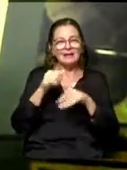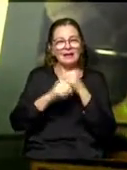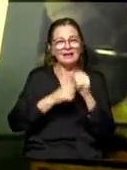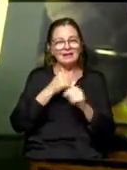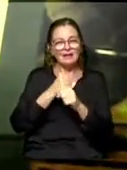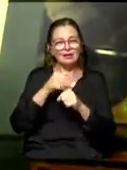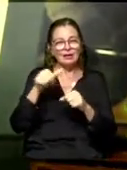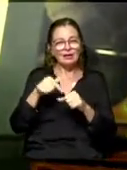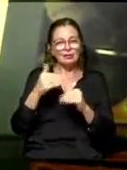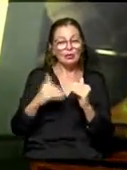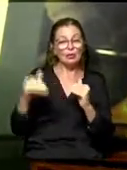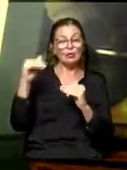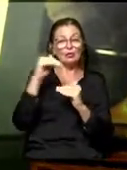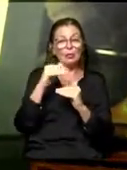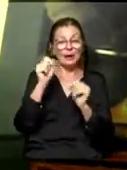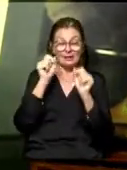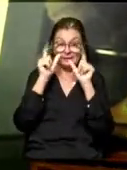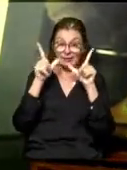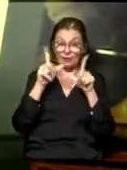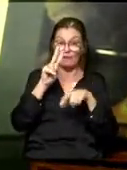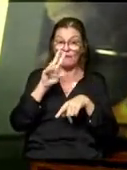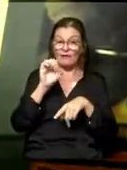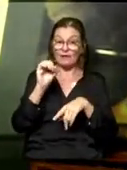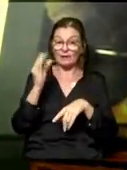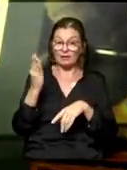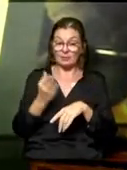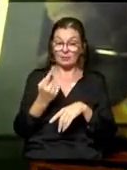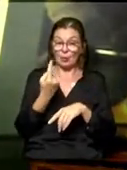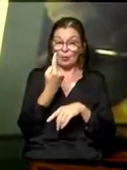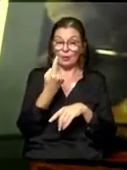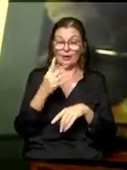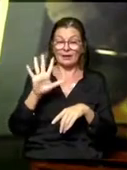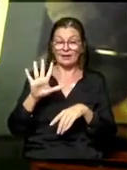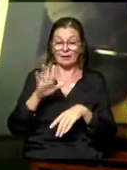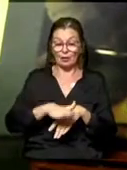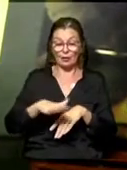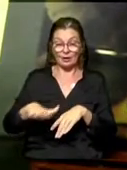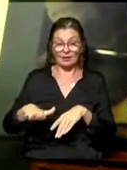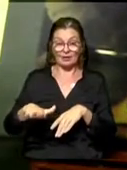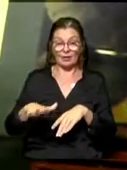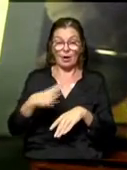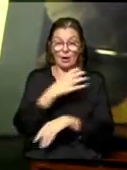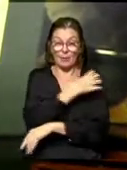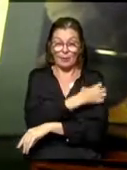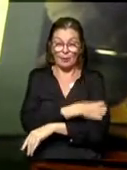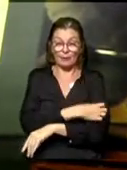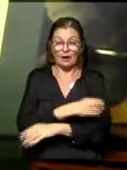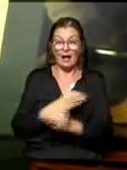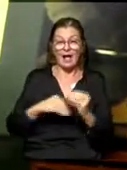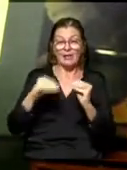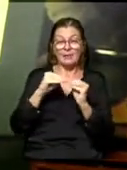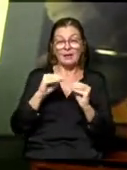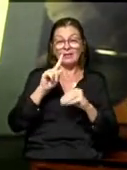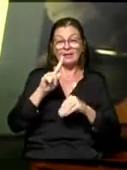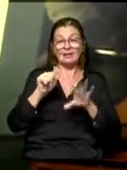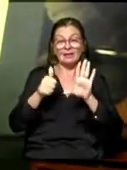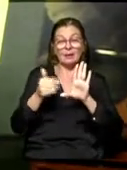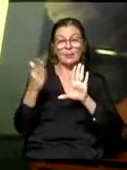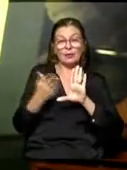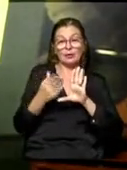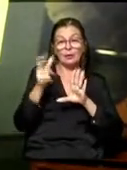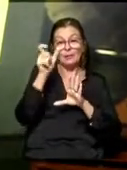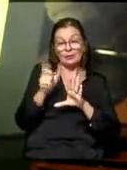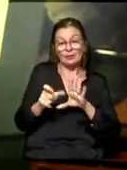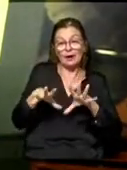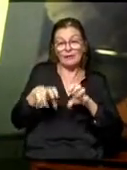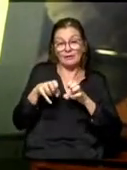eso asciende, atención, al 20%. Uno de cada 5 niños o niñas es pobre. Además, el 16% de las personas vive